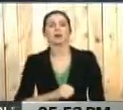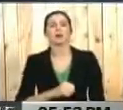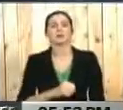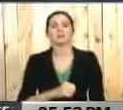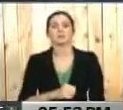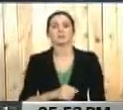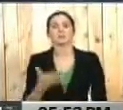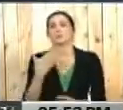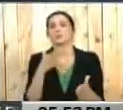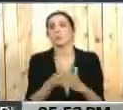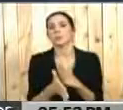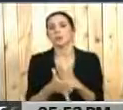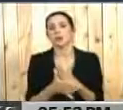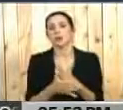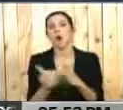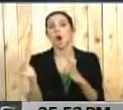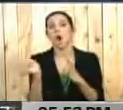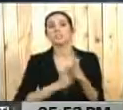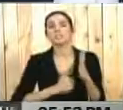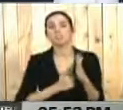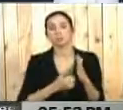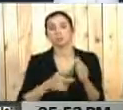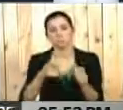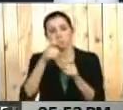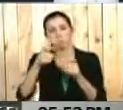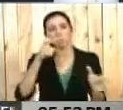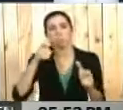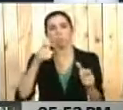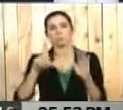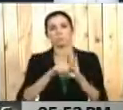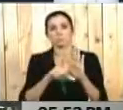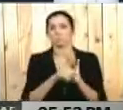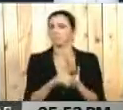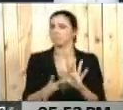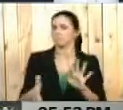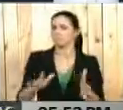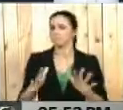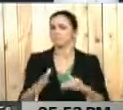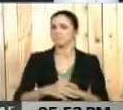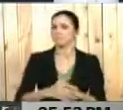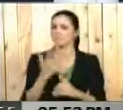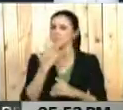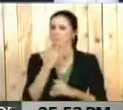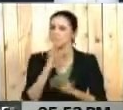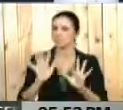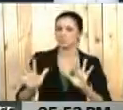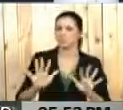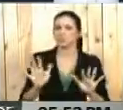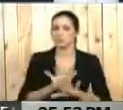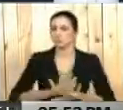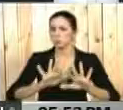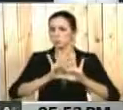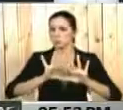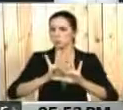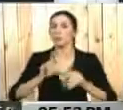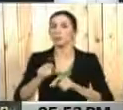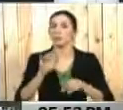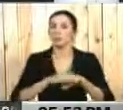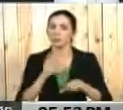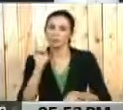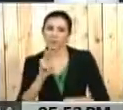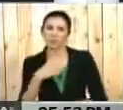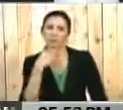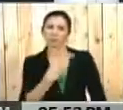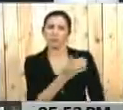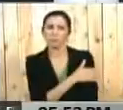omisión legislativa. Yo le decía, hay mucha media tinta allí, ¿no? En lo simbólico y en lo político, porque de hecho uno ve a los voceros